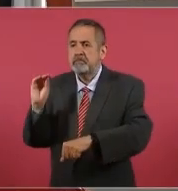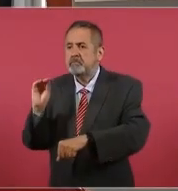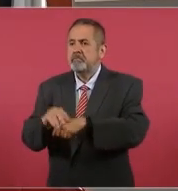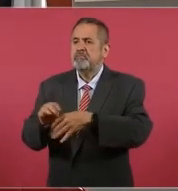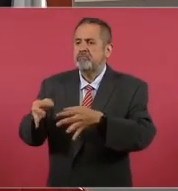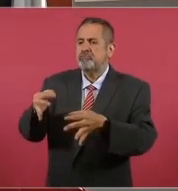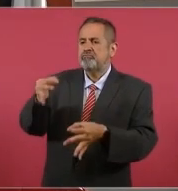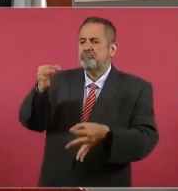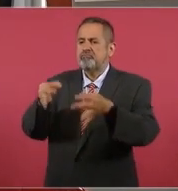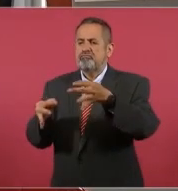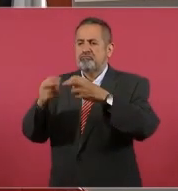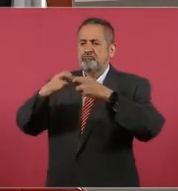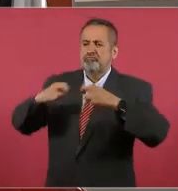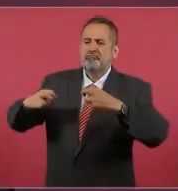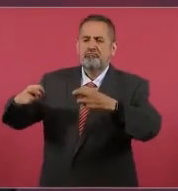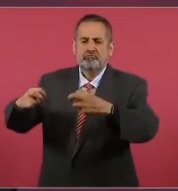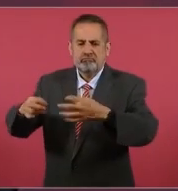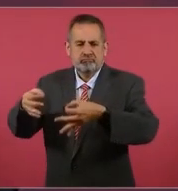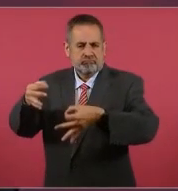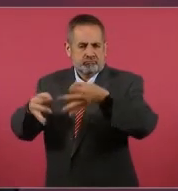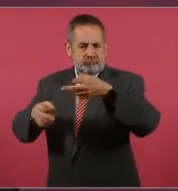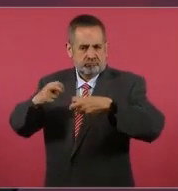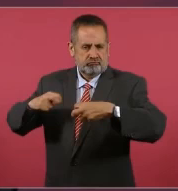que haya tribunales